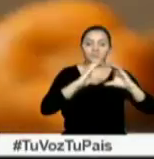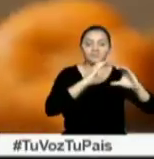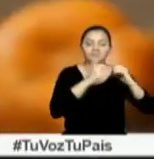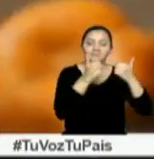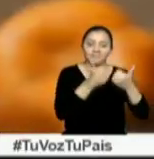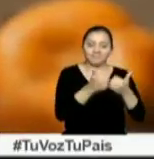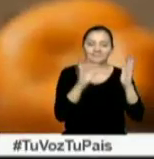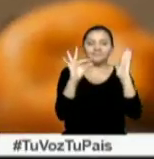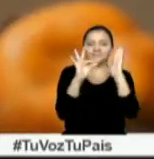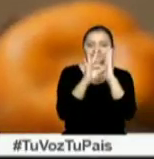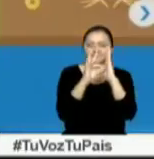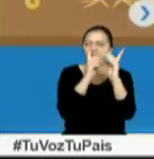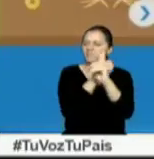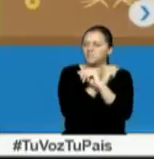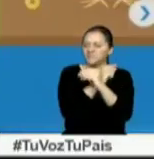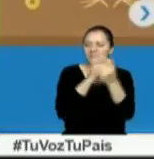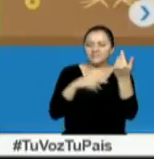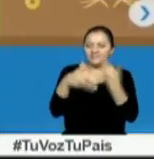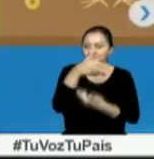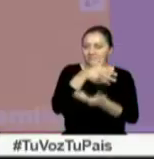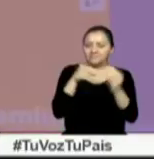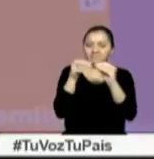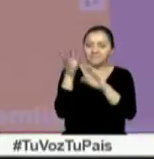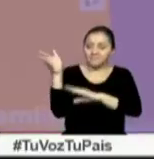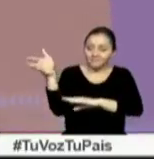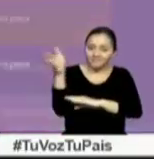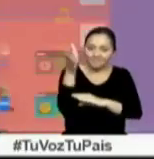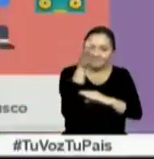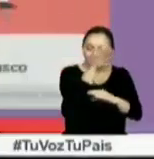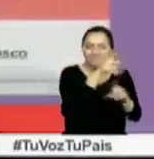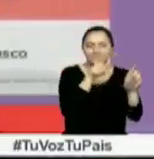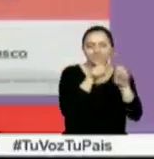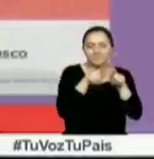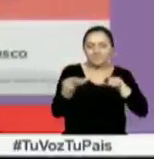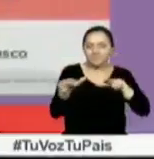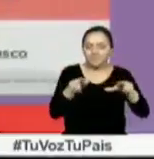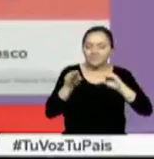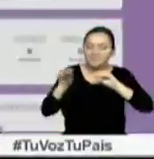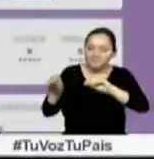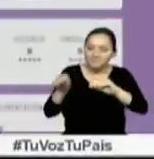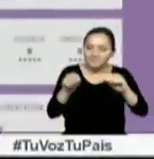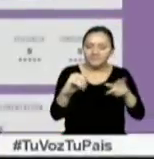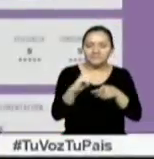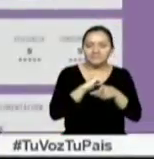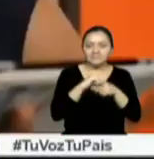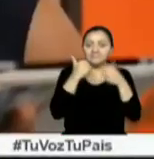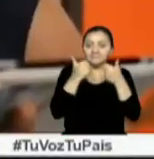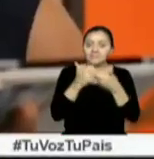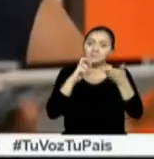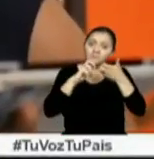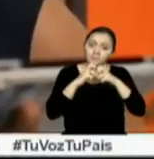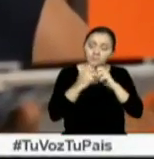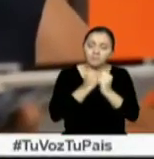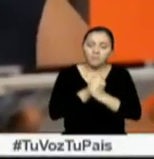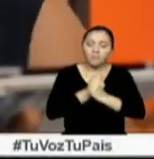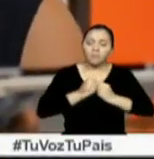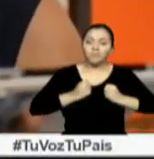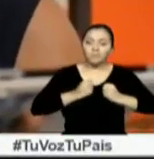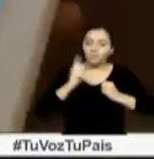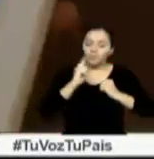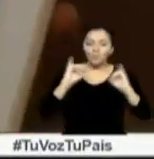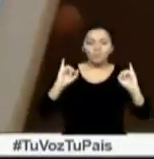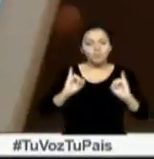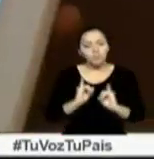redes sociales e intervenciones en territorio impulsando también soluciones prácticas para los problemas de sobrepeso y